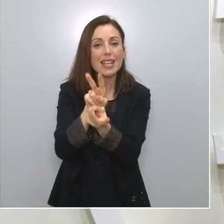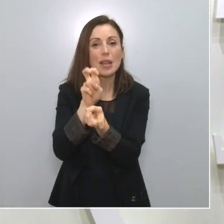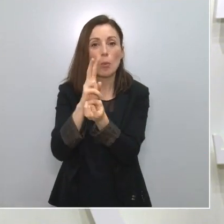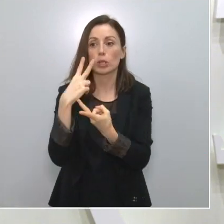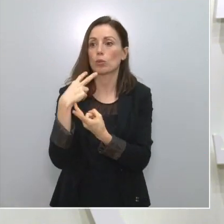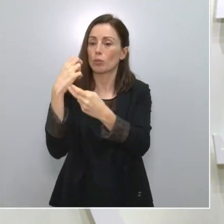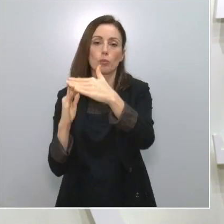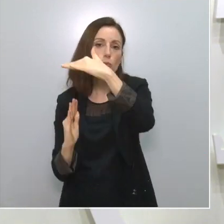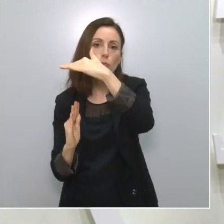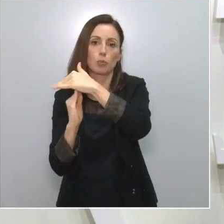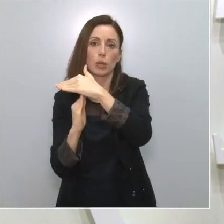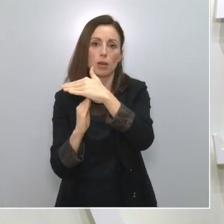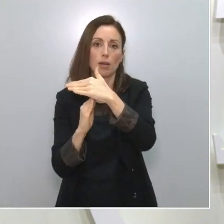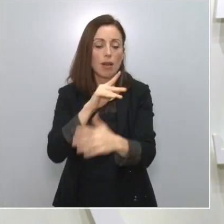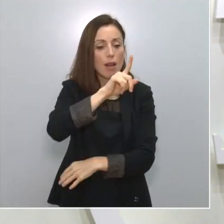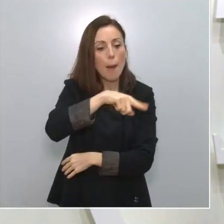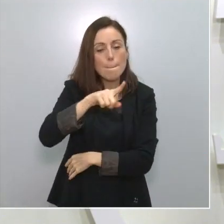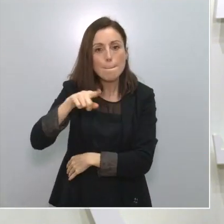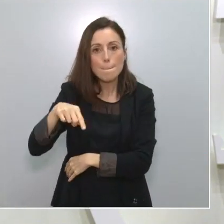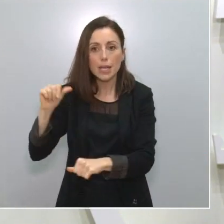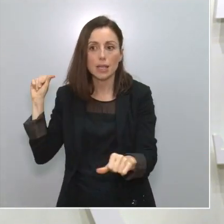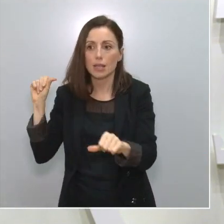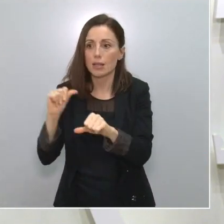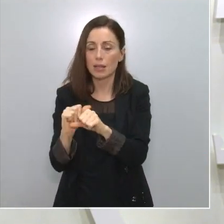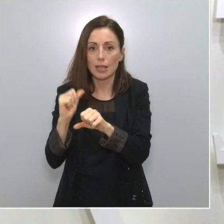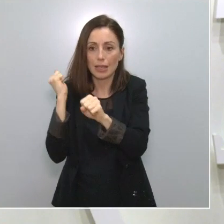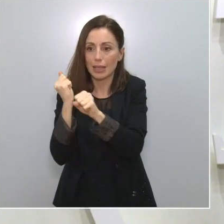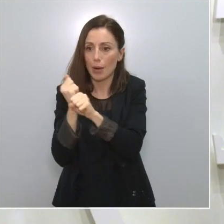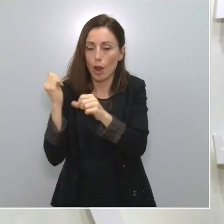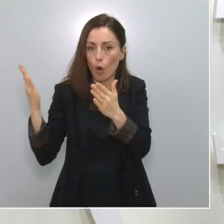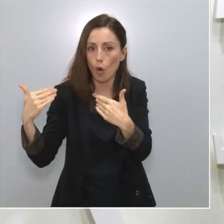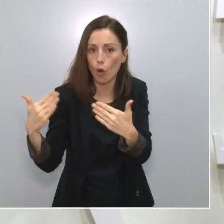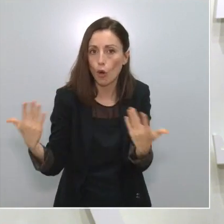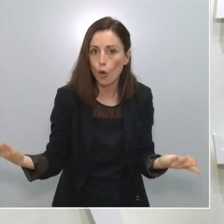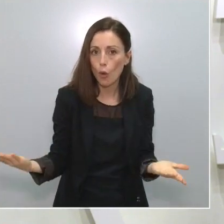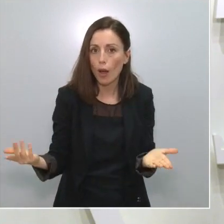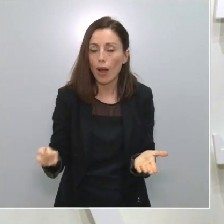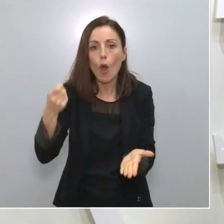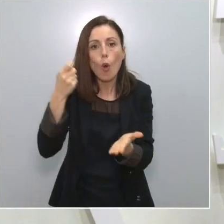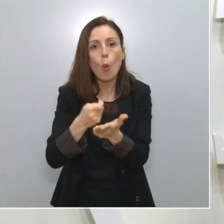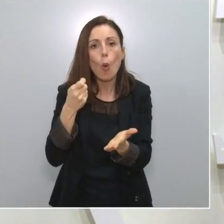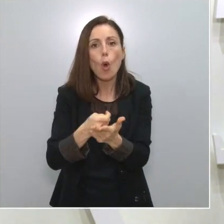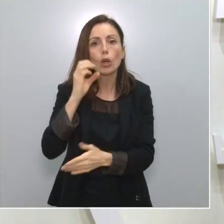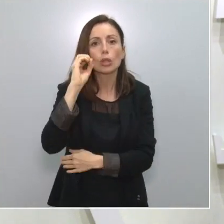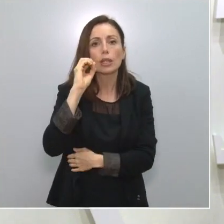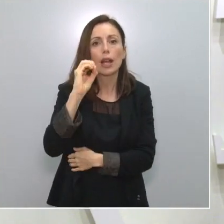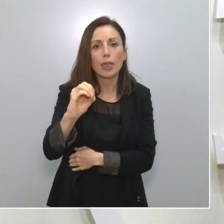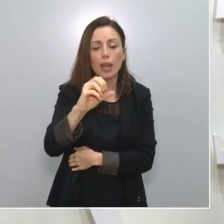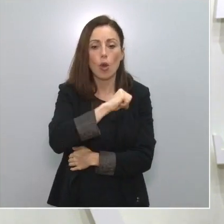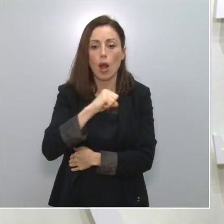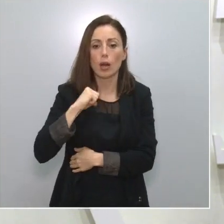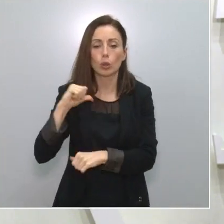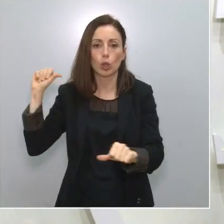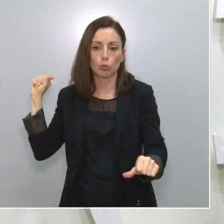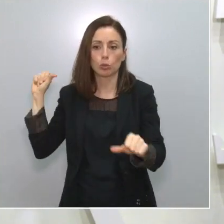parte proporcional de los meses en los que no ha habido actividad económica. Cuota cero también para autónomos durante estos